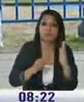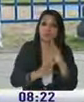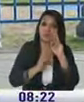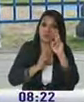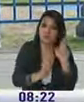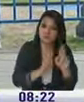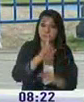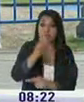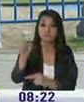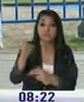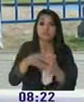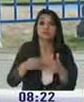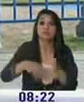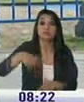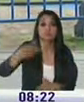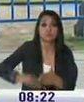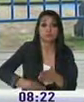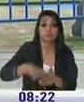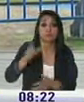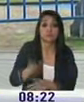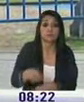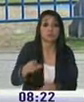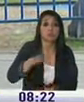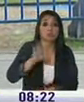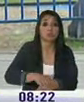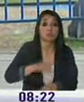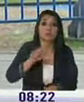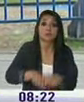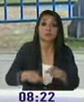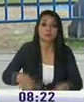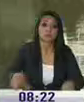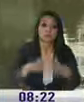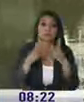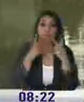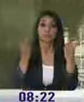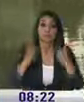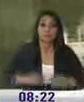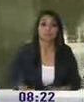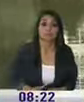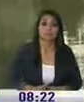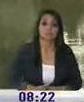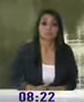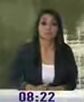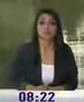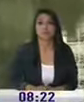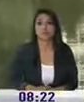desde $100 la multa a la persona que haga mal uso del espacio público. En Quito informó Adriana Rojas.